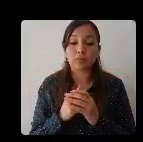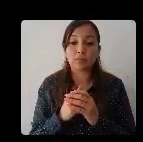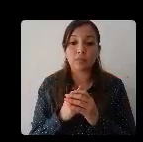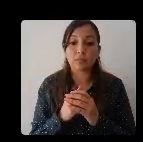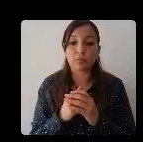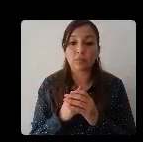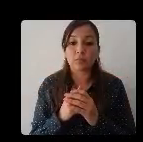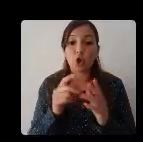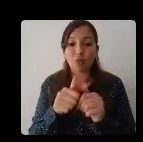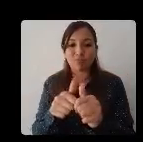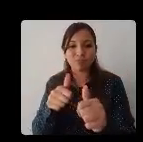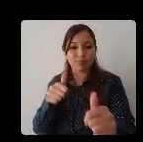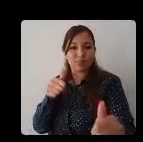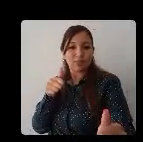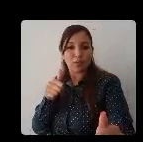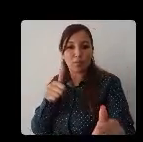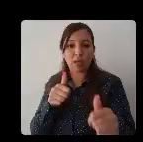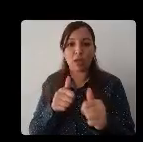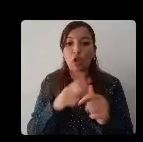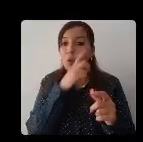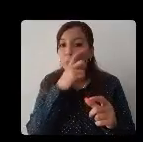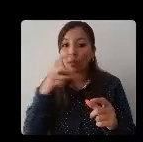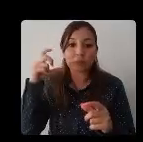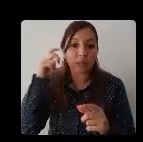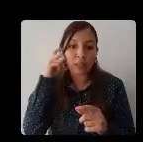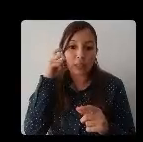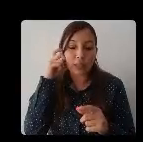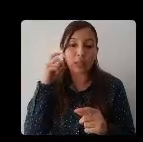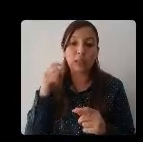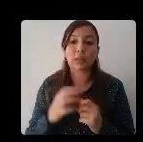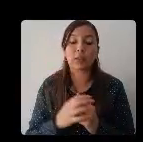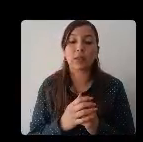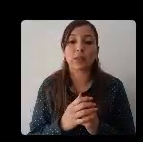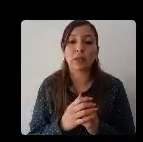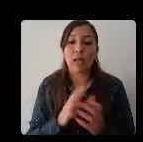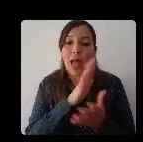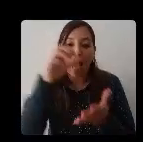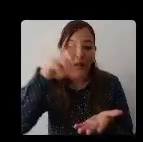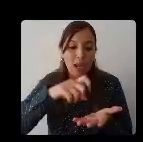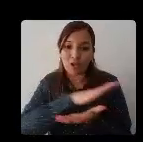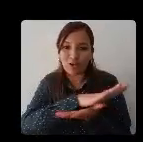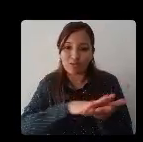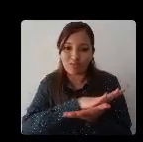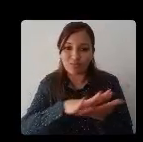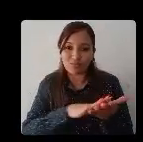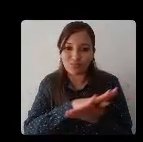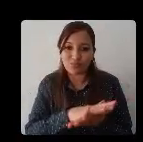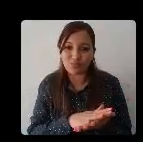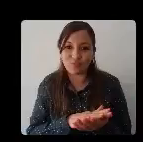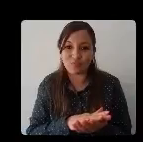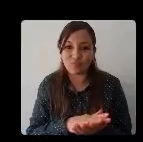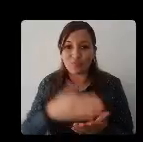hace unos días atrás hemos tenido unos pasantes, ¿no? Que es del gobierno regional de Huancavelica, y donde hemos